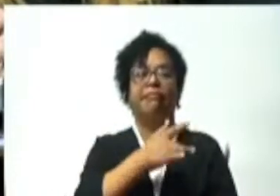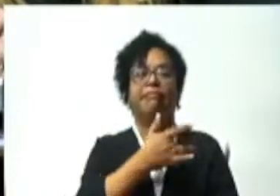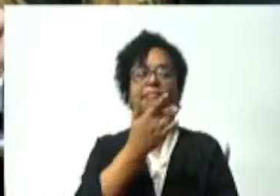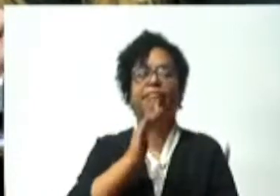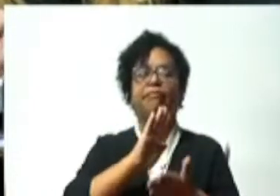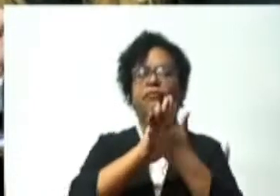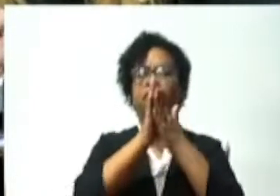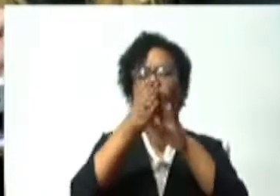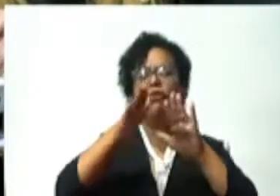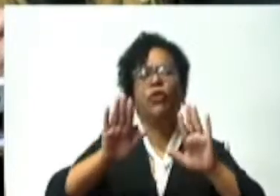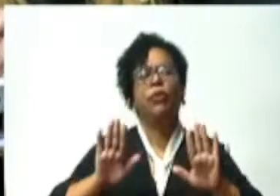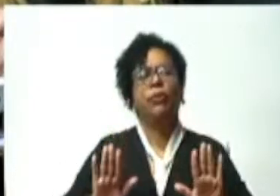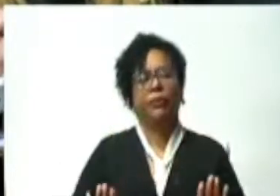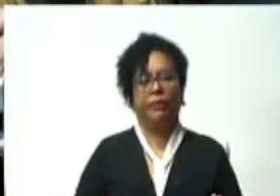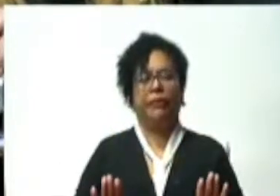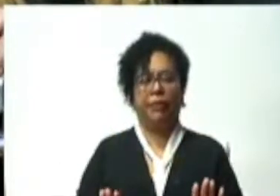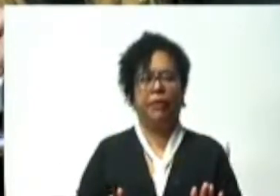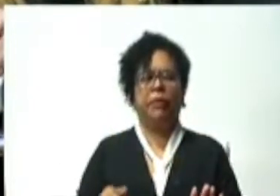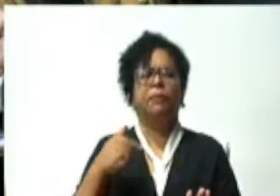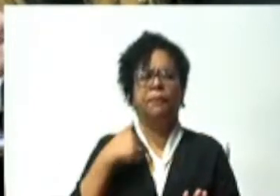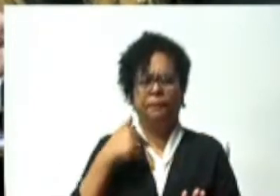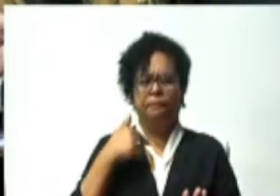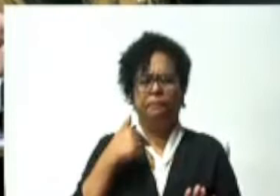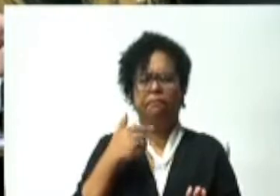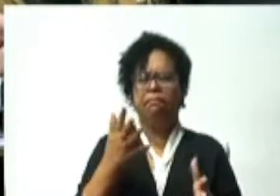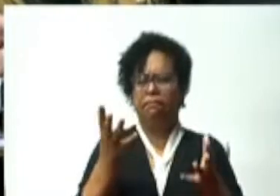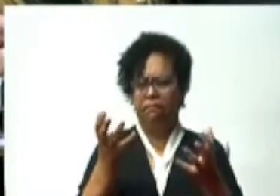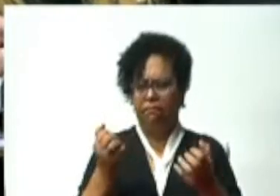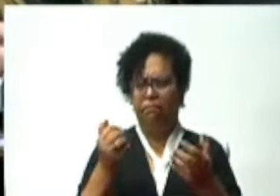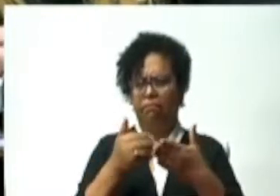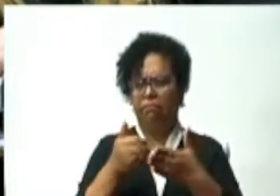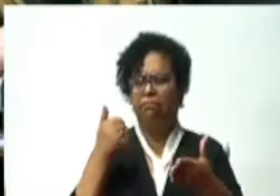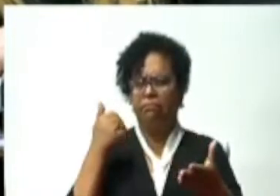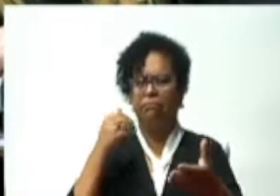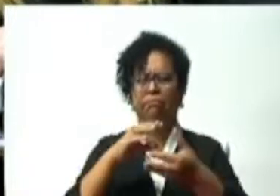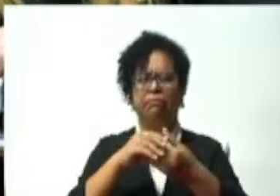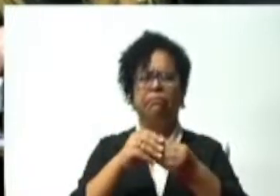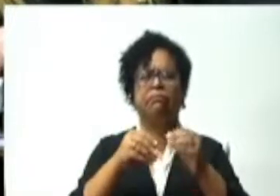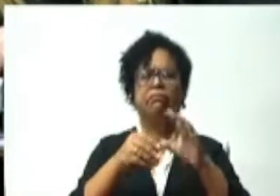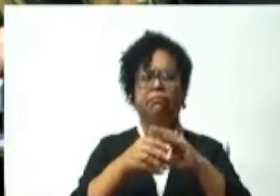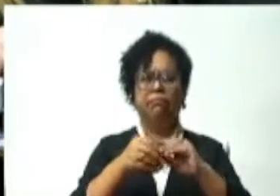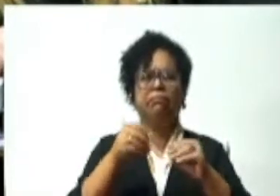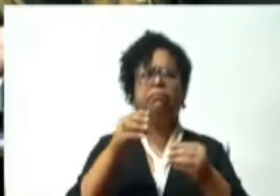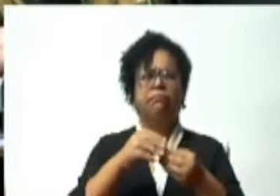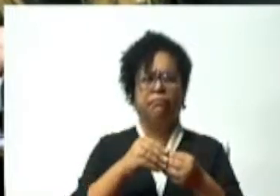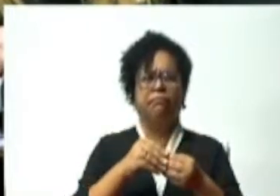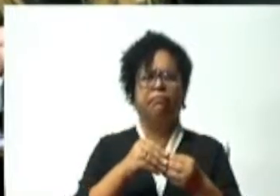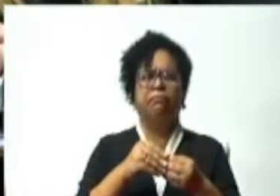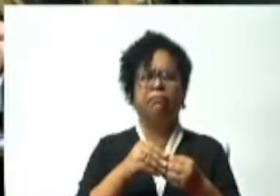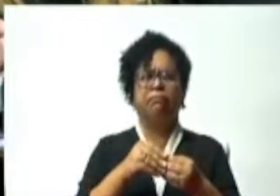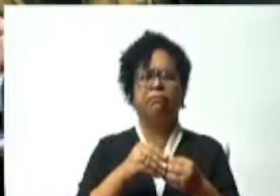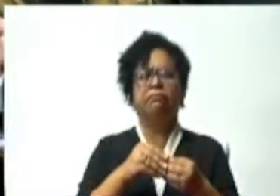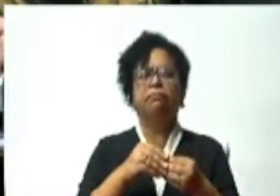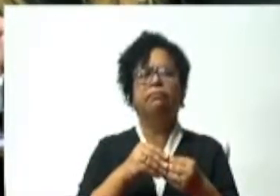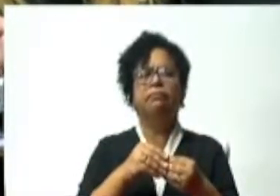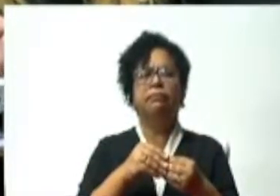He tomado este turno previo, colegas diputados y diputadas, para de